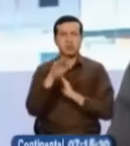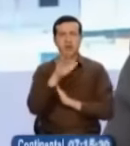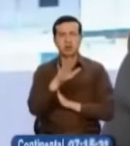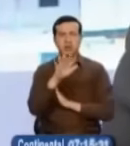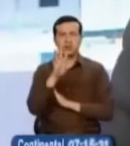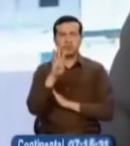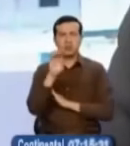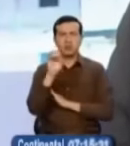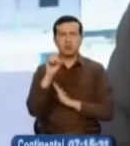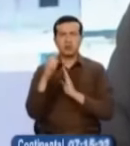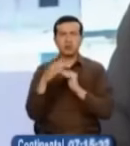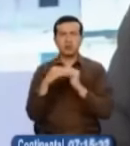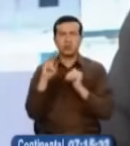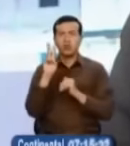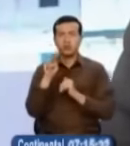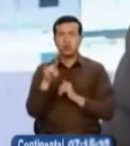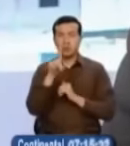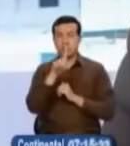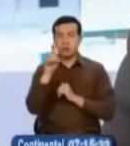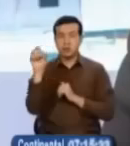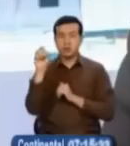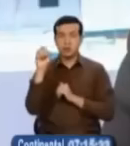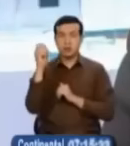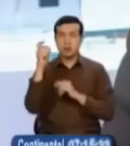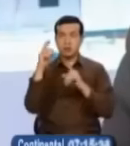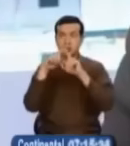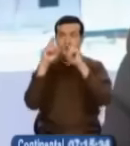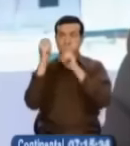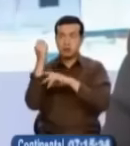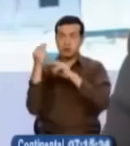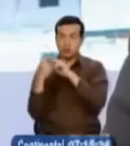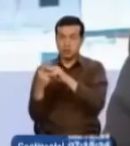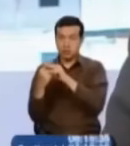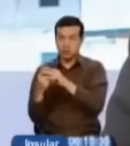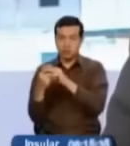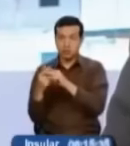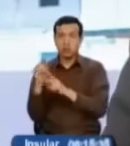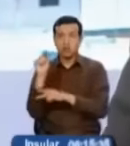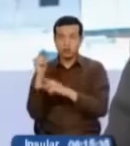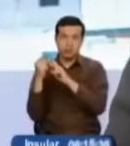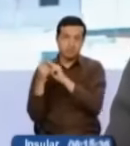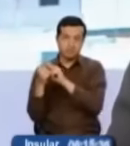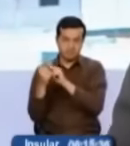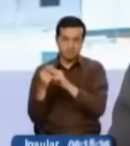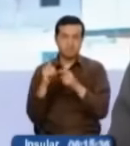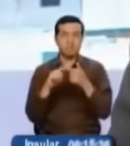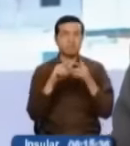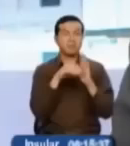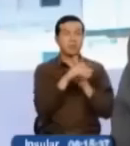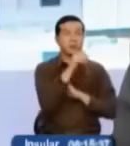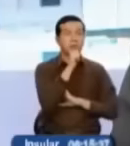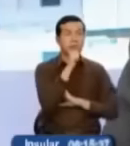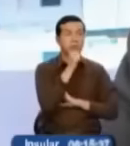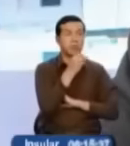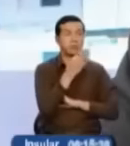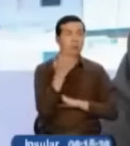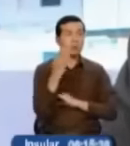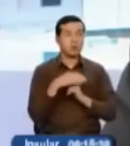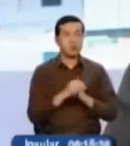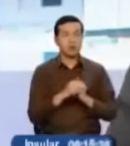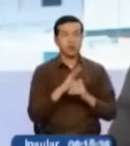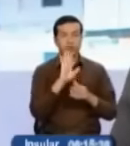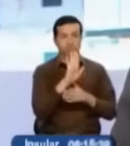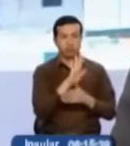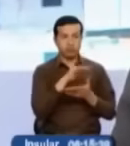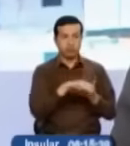$6,540, 2,100 tienen en microcrédito. Mientras los bancos privados, que tienen un